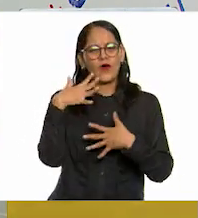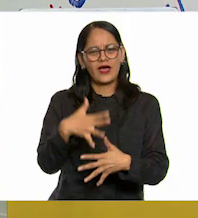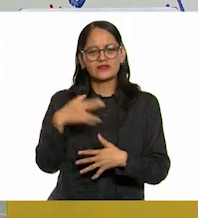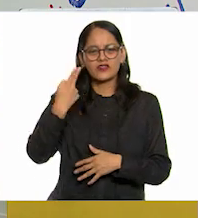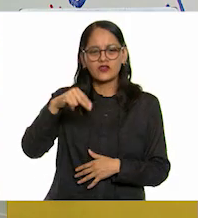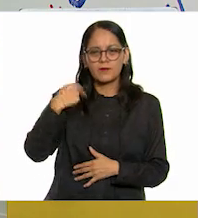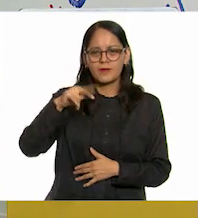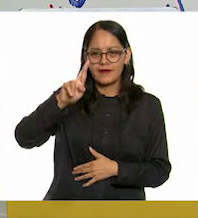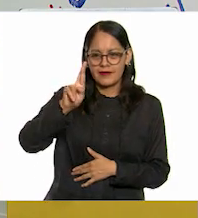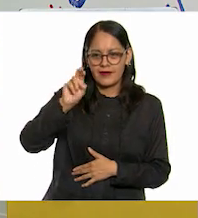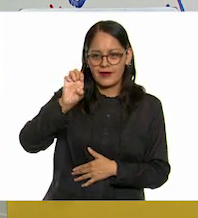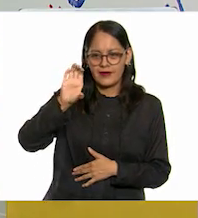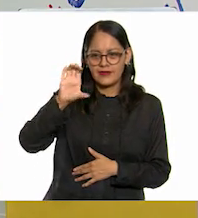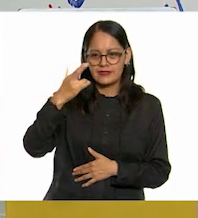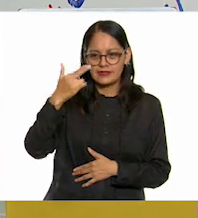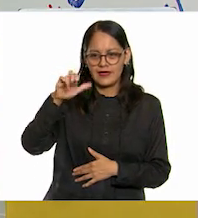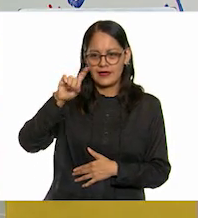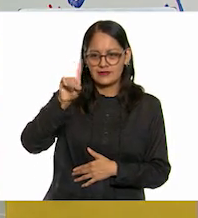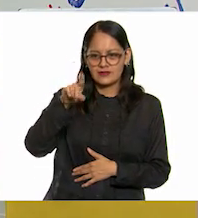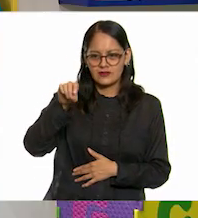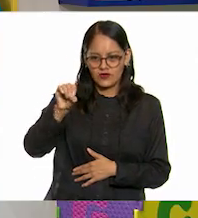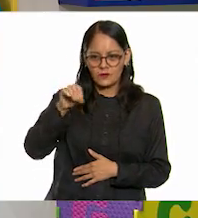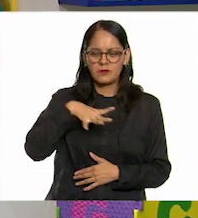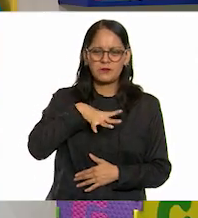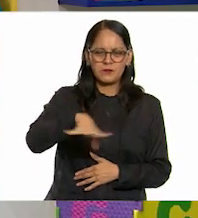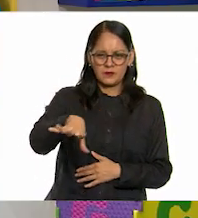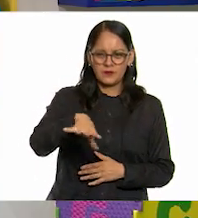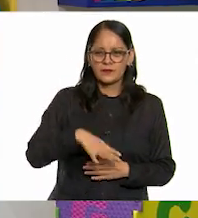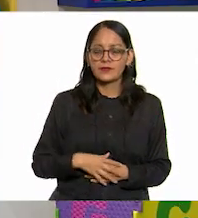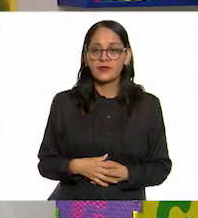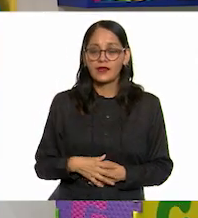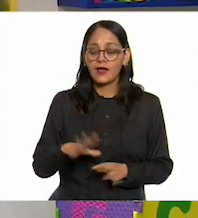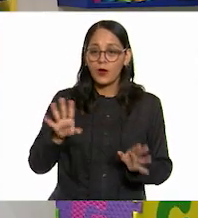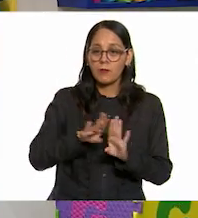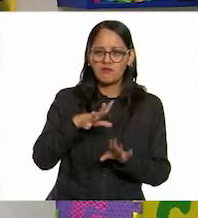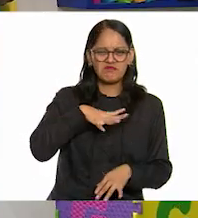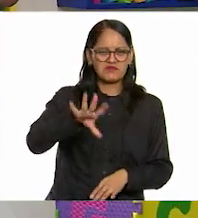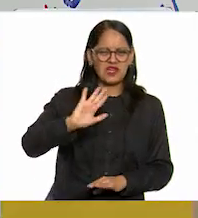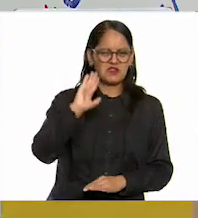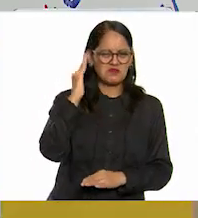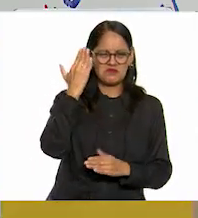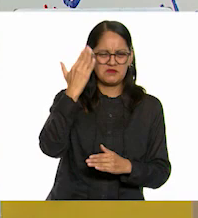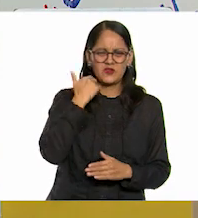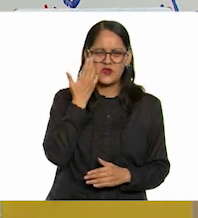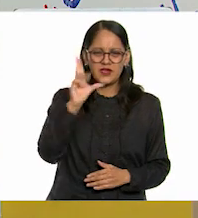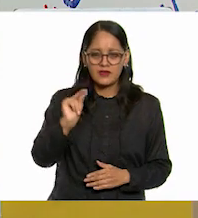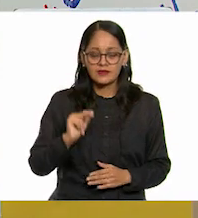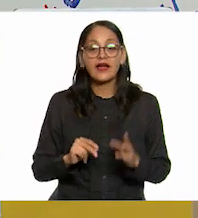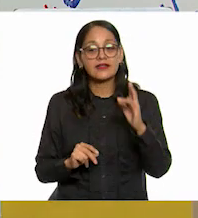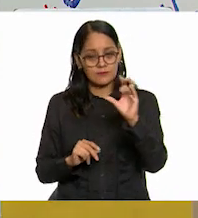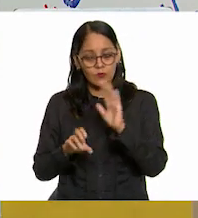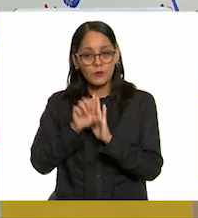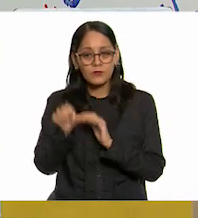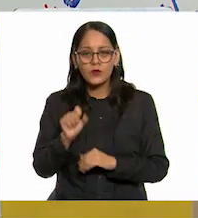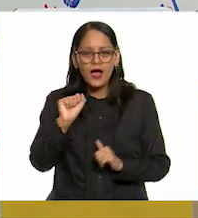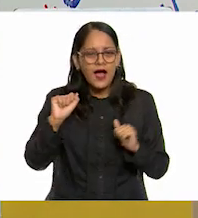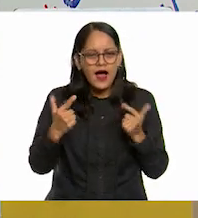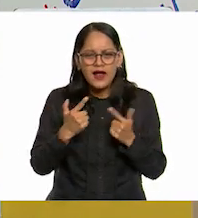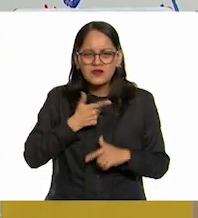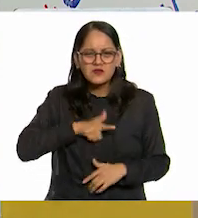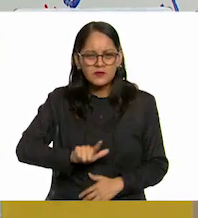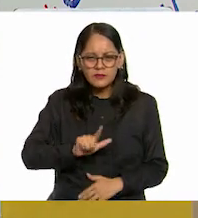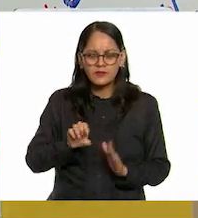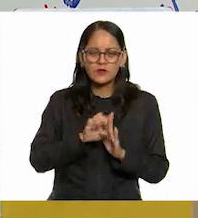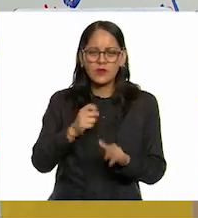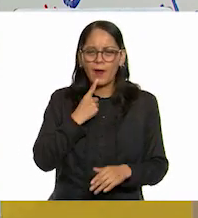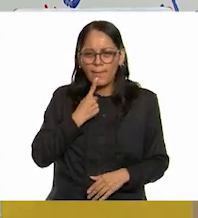llama rechazo. ¿En serio? ¿Rechazo? Así como de, ¡ah, no quiero! Sí, cuando algo no te agrada, por